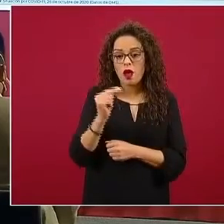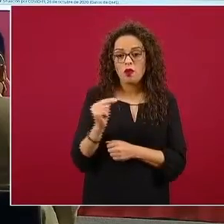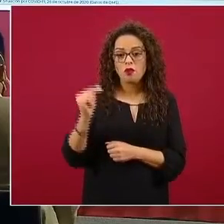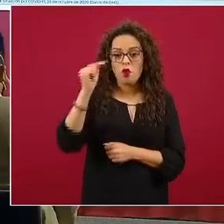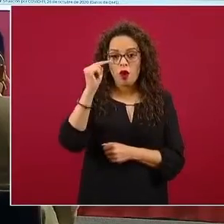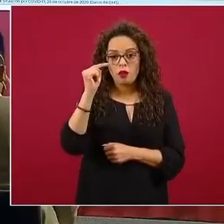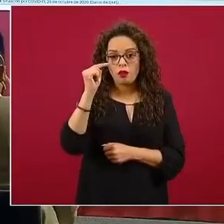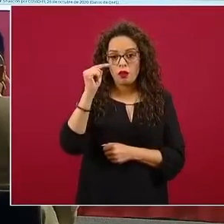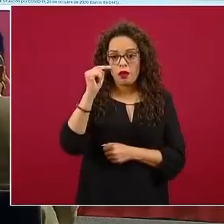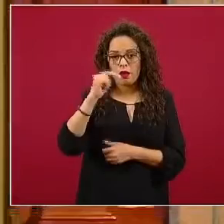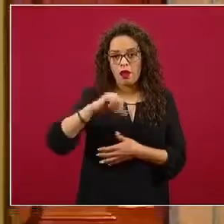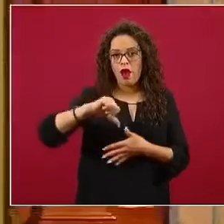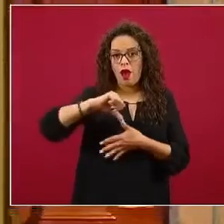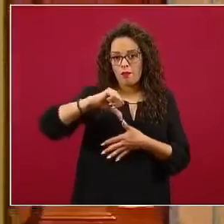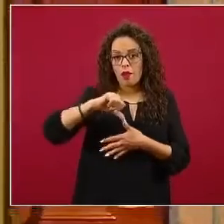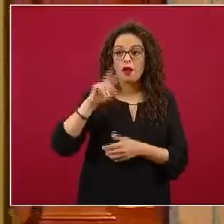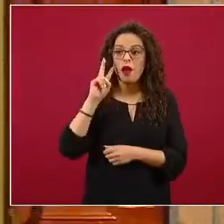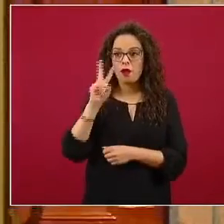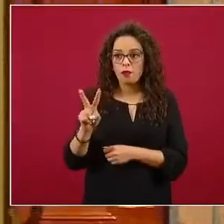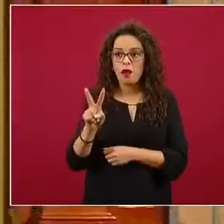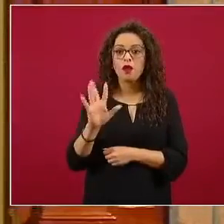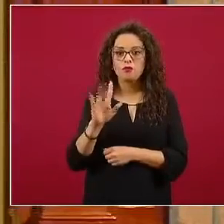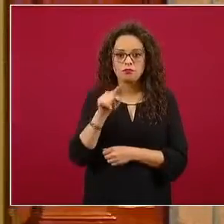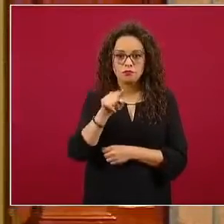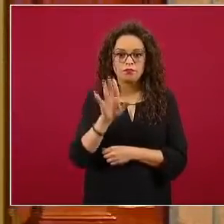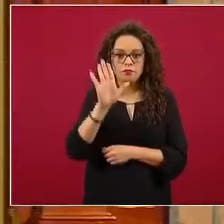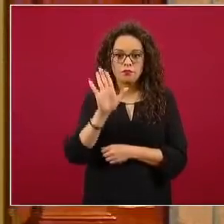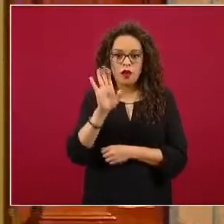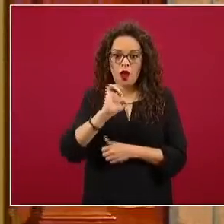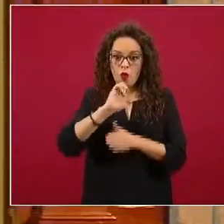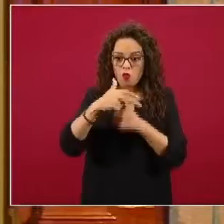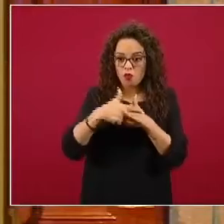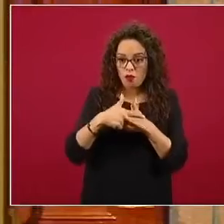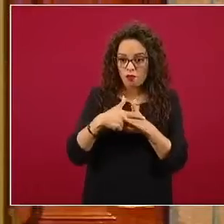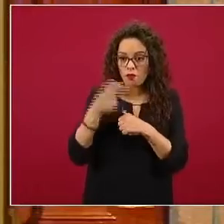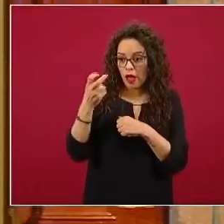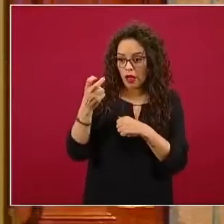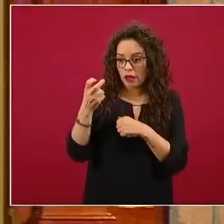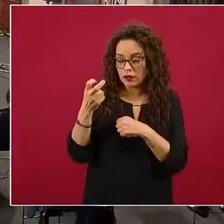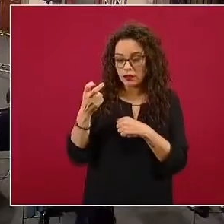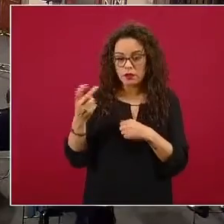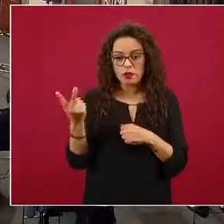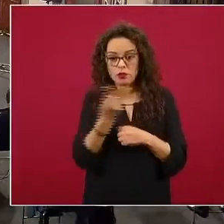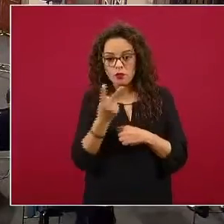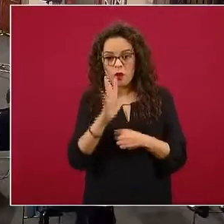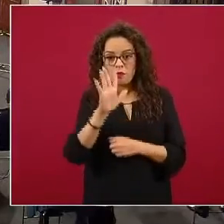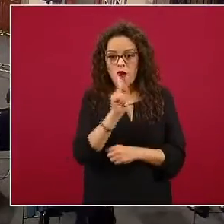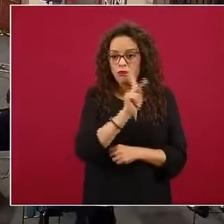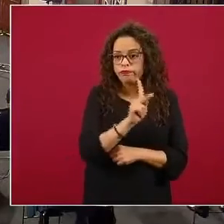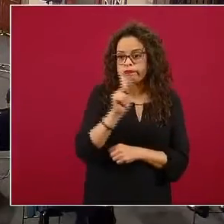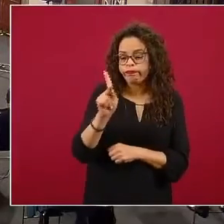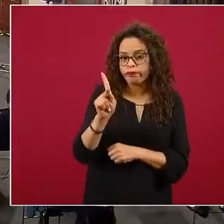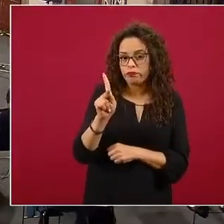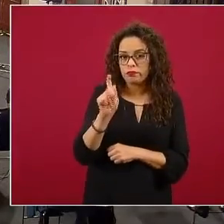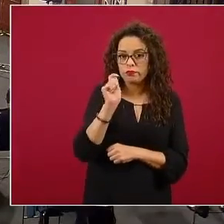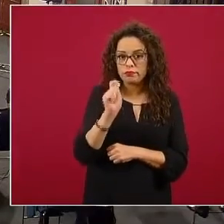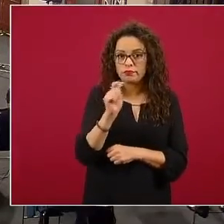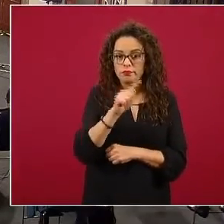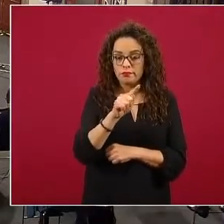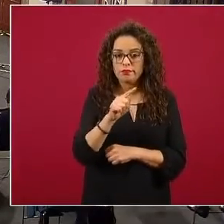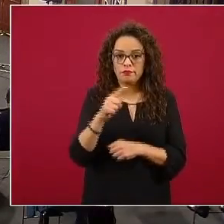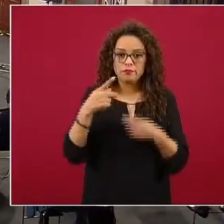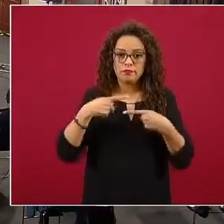vean cómo América del Norte y Europa prácticamente están teniendo la misma cantidad de defunciones nuevas por millón